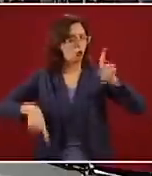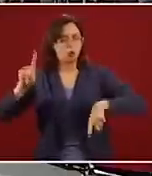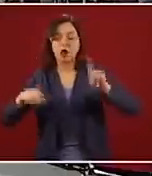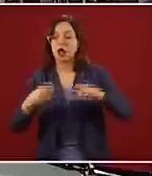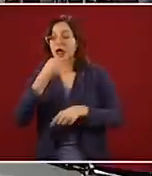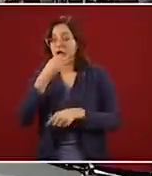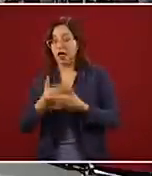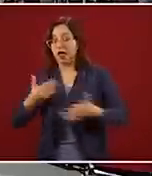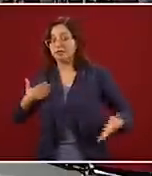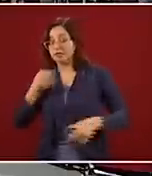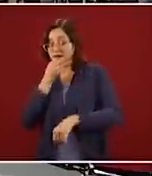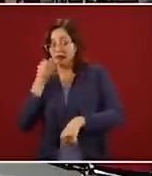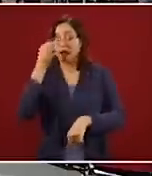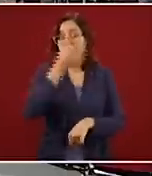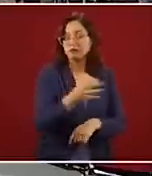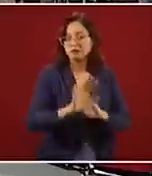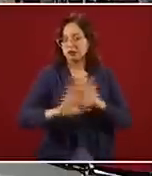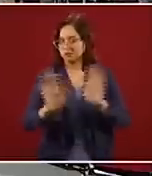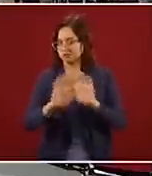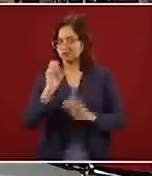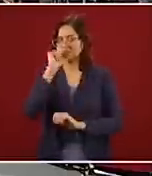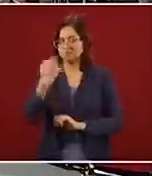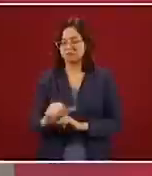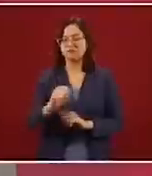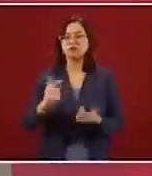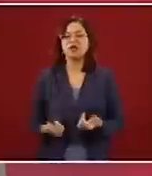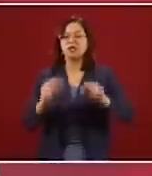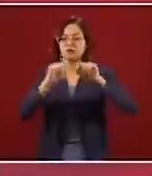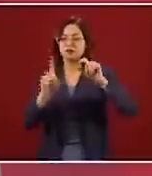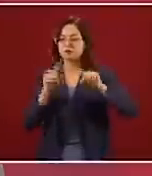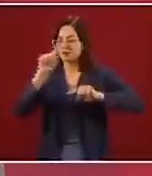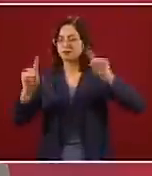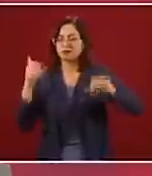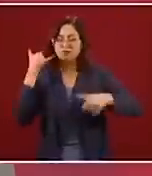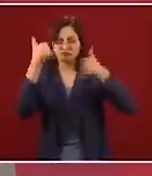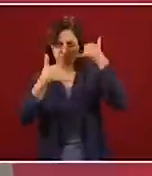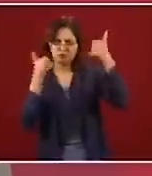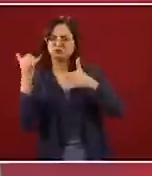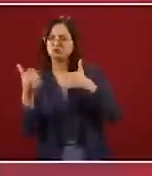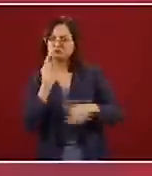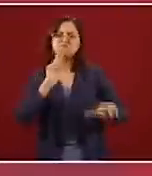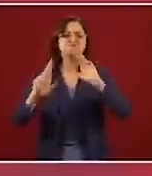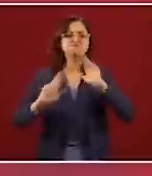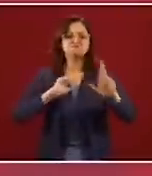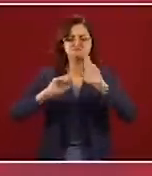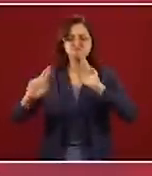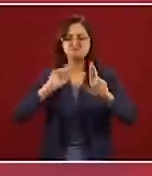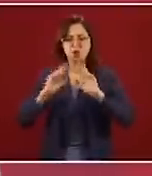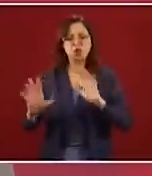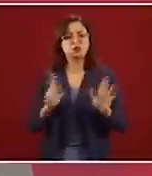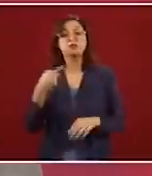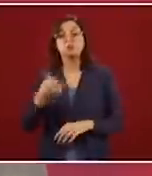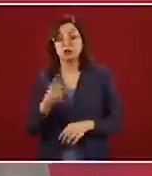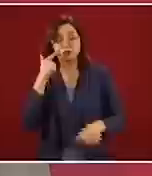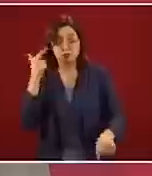no les avisamos a los del centro de llamadas y de varios puntos estuvimos haciendo pruebas y tuvimos éxito. Pero si se detectara esto, estamos